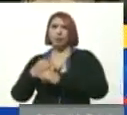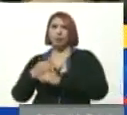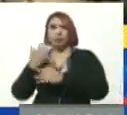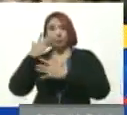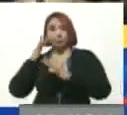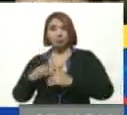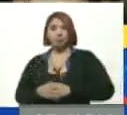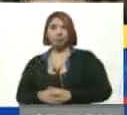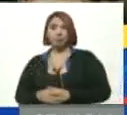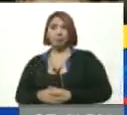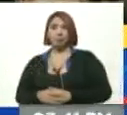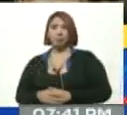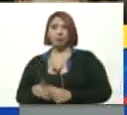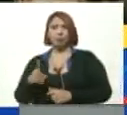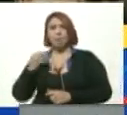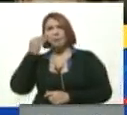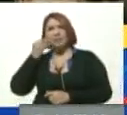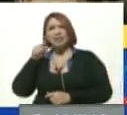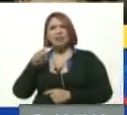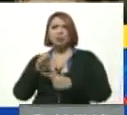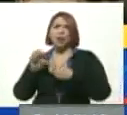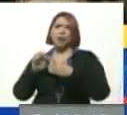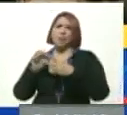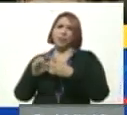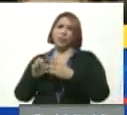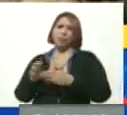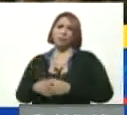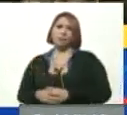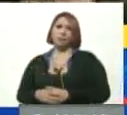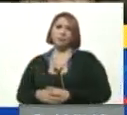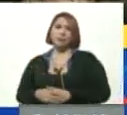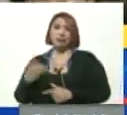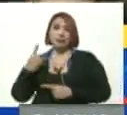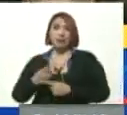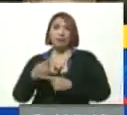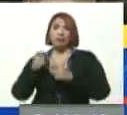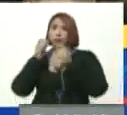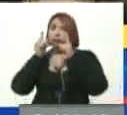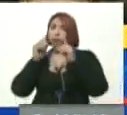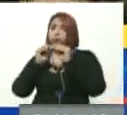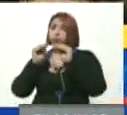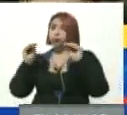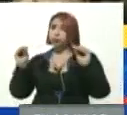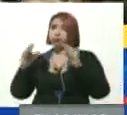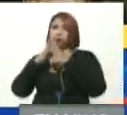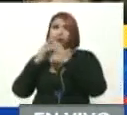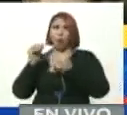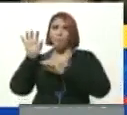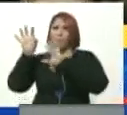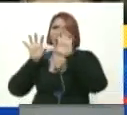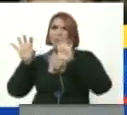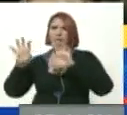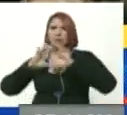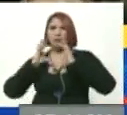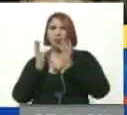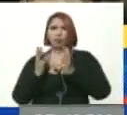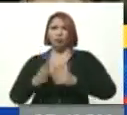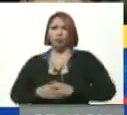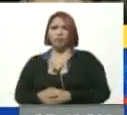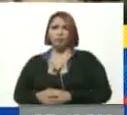caso. ¿No cree que esto es un elemento que hay que llamar la atención a todos los países del mundo